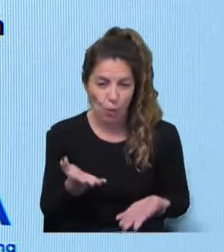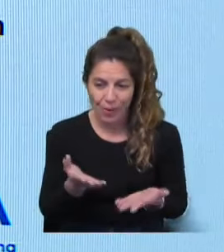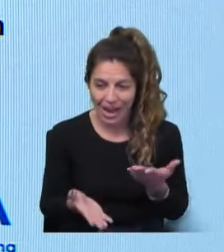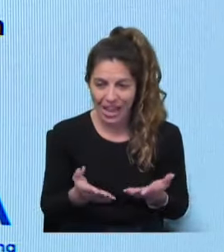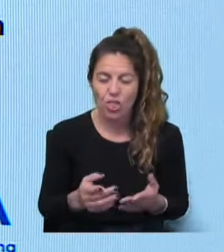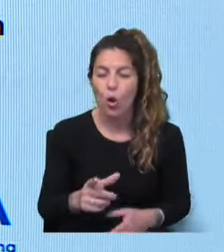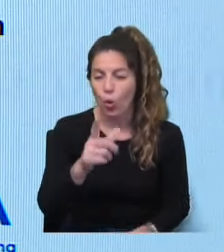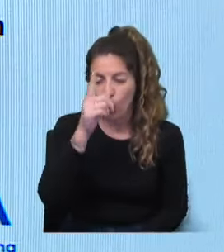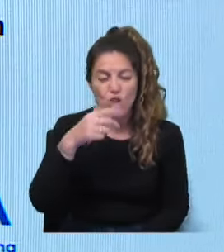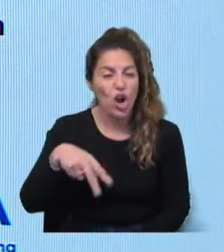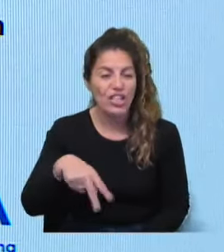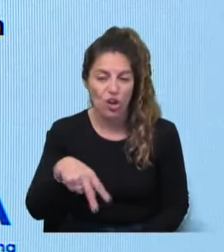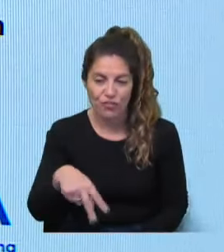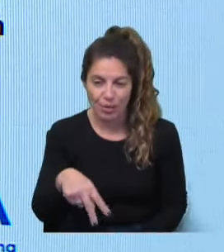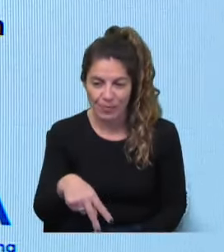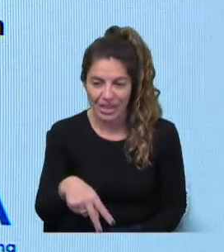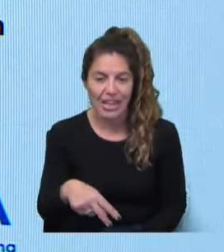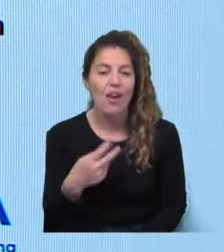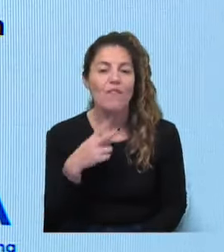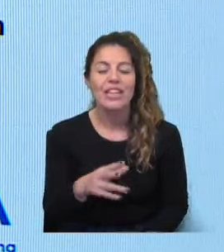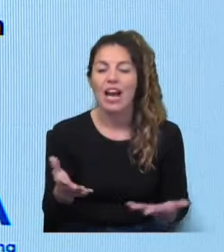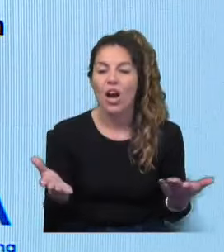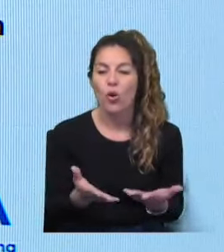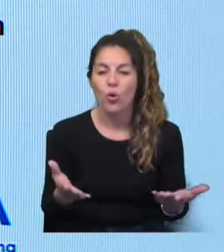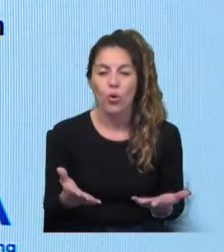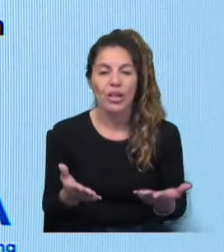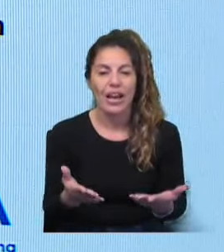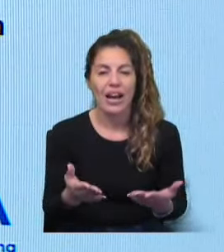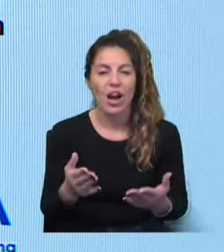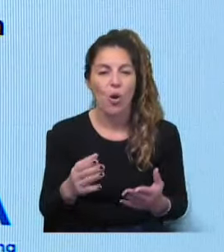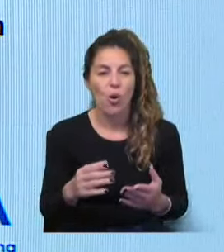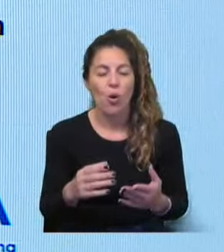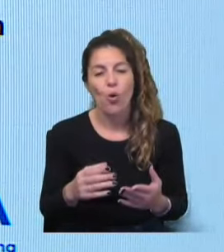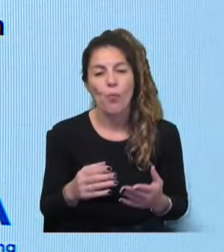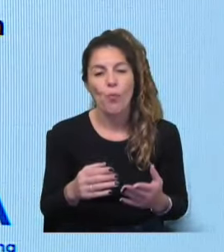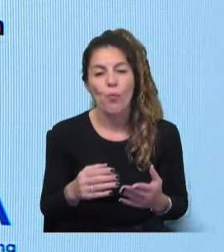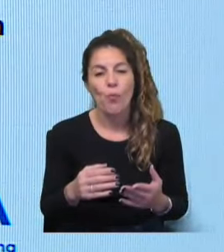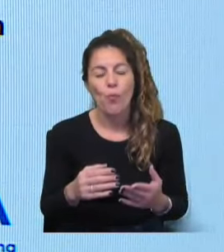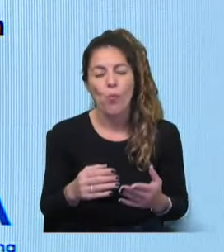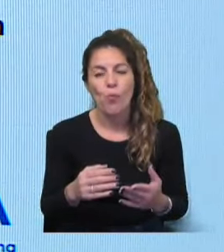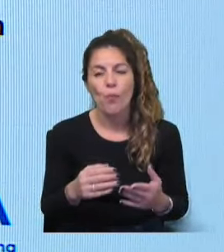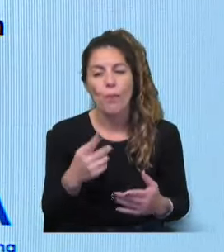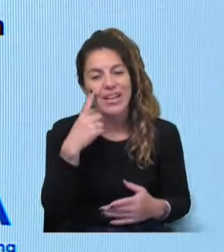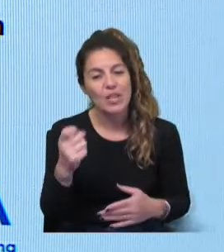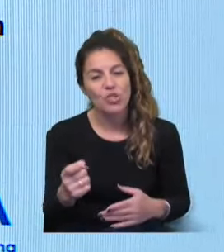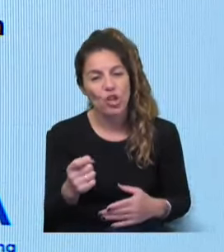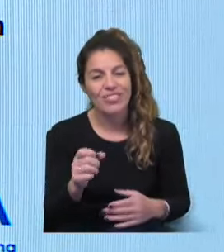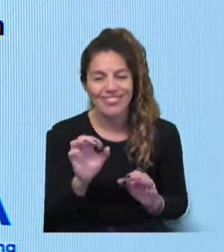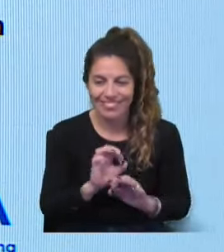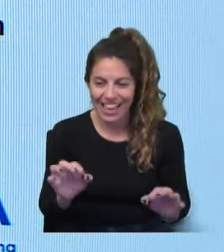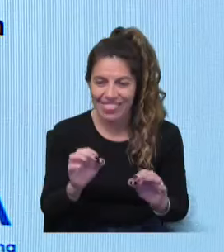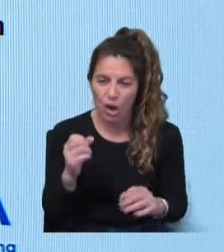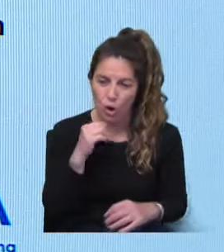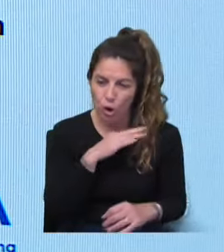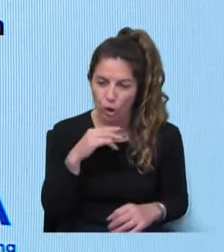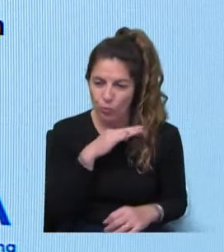entre julio y noviembre. Lo que vamos a ver entonces es un degradé, digamos, que va desde la percepción de ninguna corrupción,